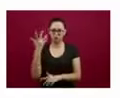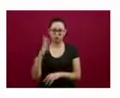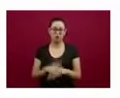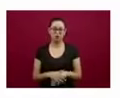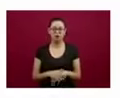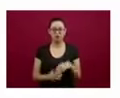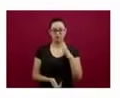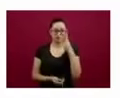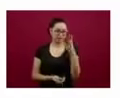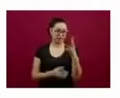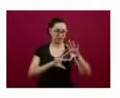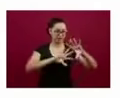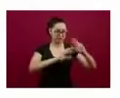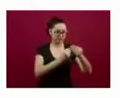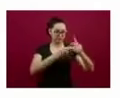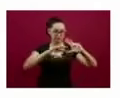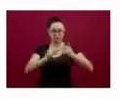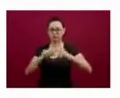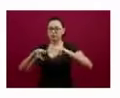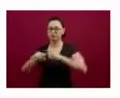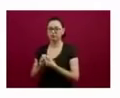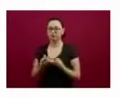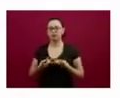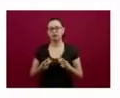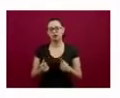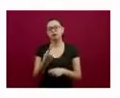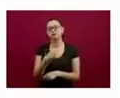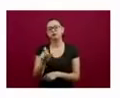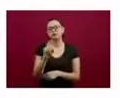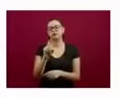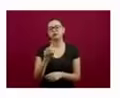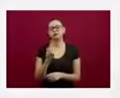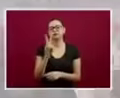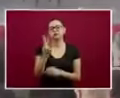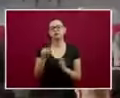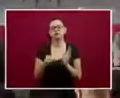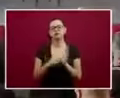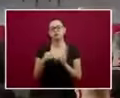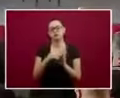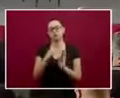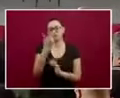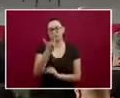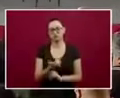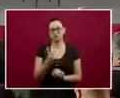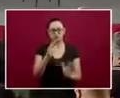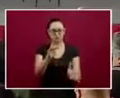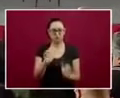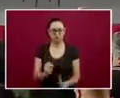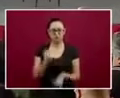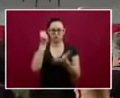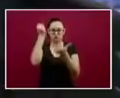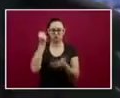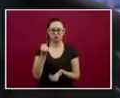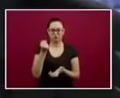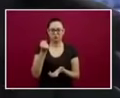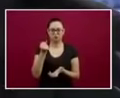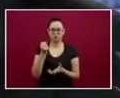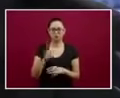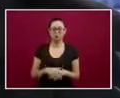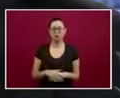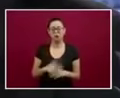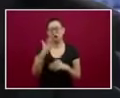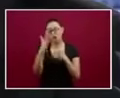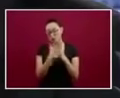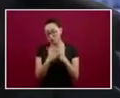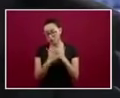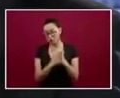lugar protegido, gracias a gente que cree en la lucha contra la trata, y pues, la casa donde vivía yo antes